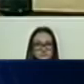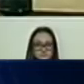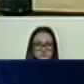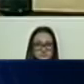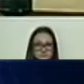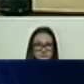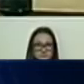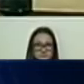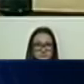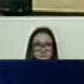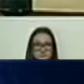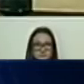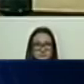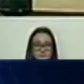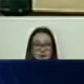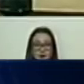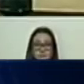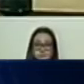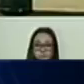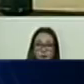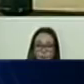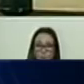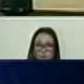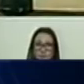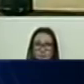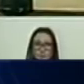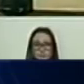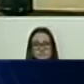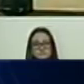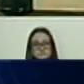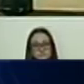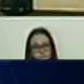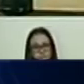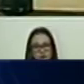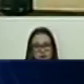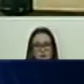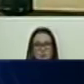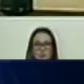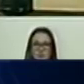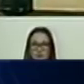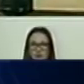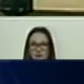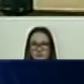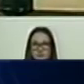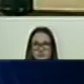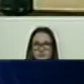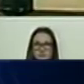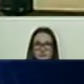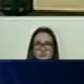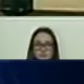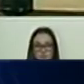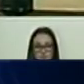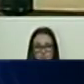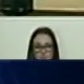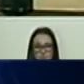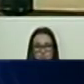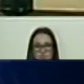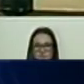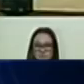El sistema de bonos para la juventud, para los estudiantes. Y eso va, mira, completando un sistema de